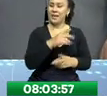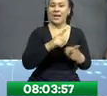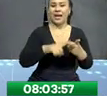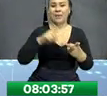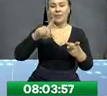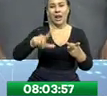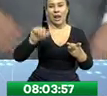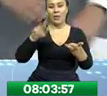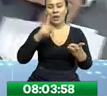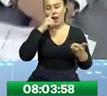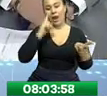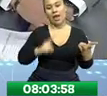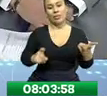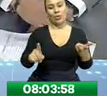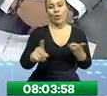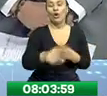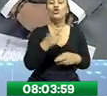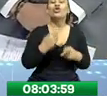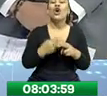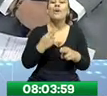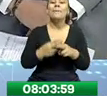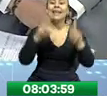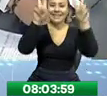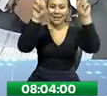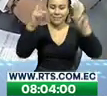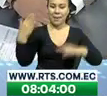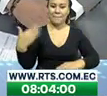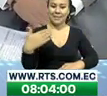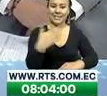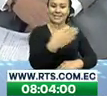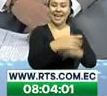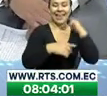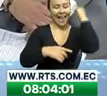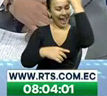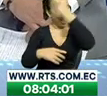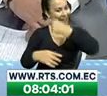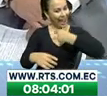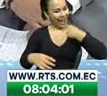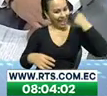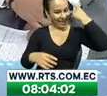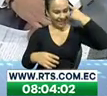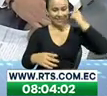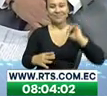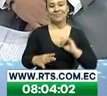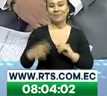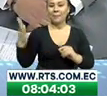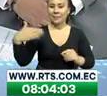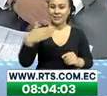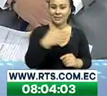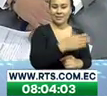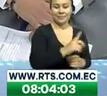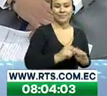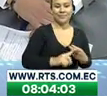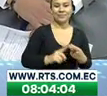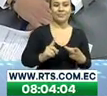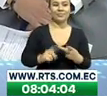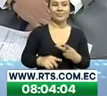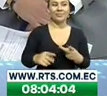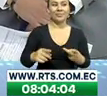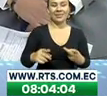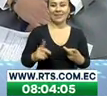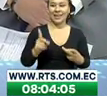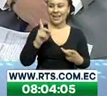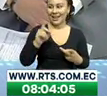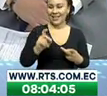hay ratón, hay carita, hay... Carita. Ahora, ¿carita de qué? Depende. Carita de ratón.